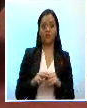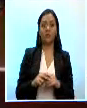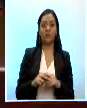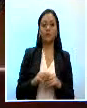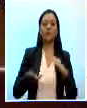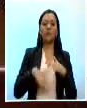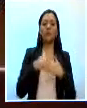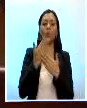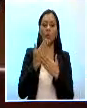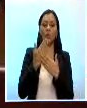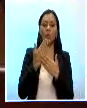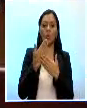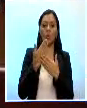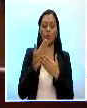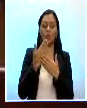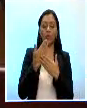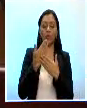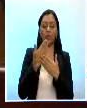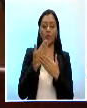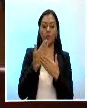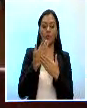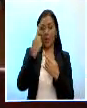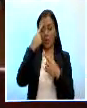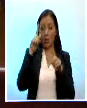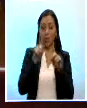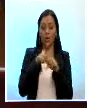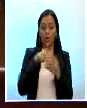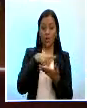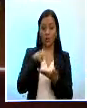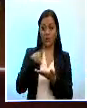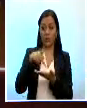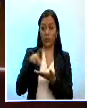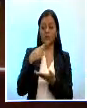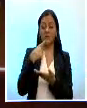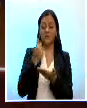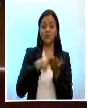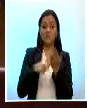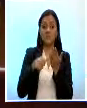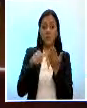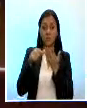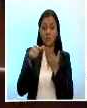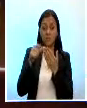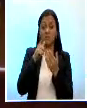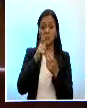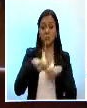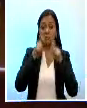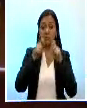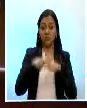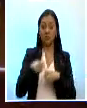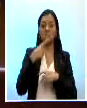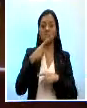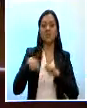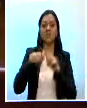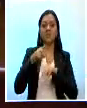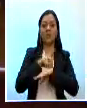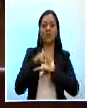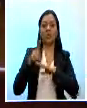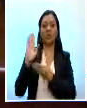un nuevo convenio de pago que es firmado por sus ministros y por el director del